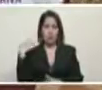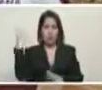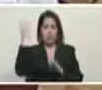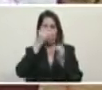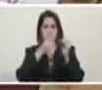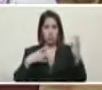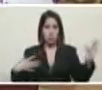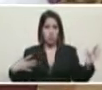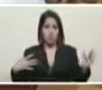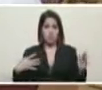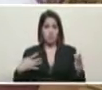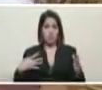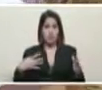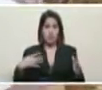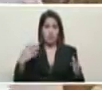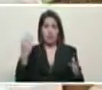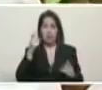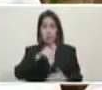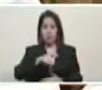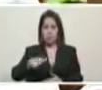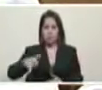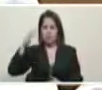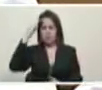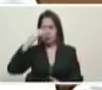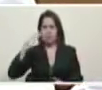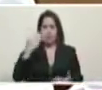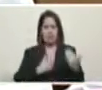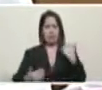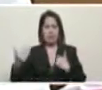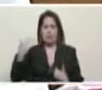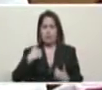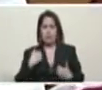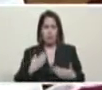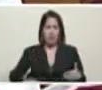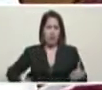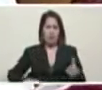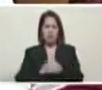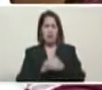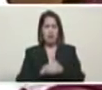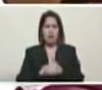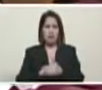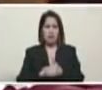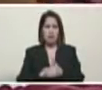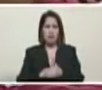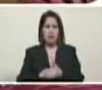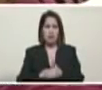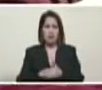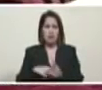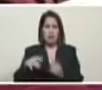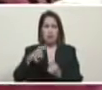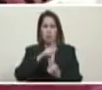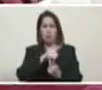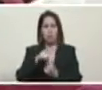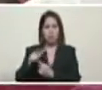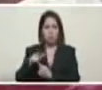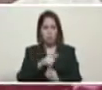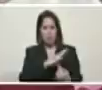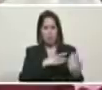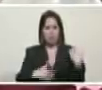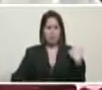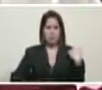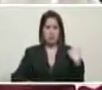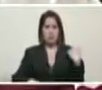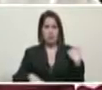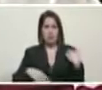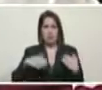a los heridos en el magnicidio frustrado al presidente constitucional de la República Bolivariana de Venezuela, comandante en jefe